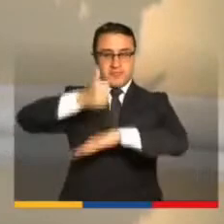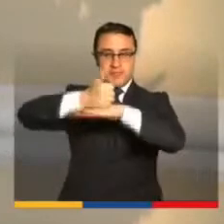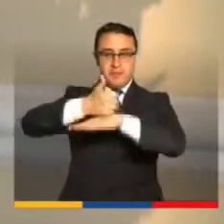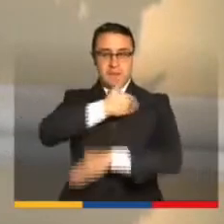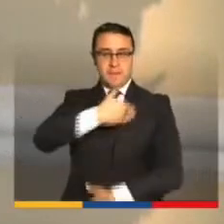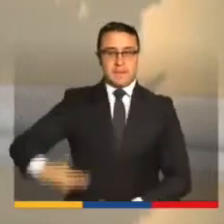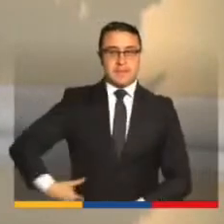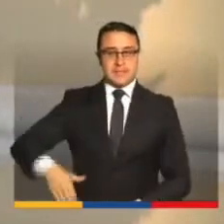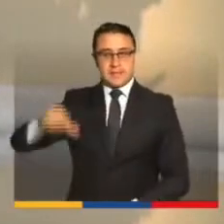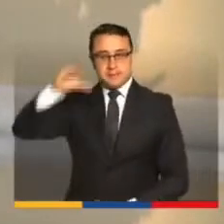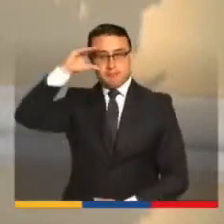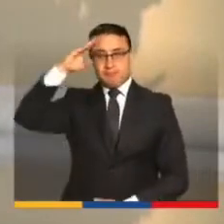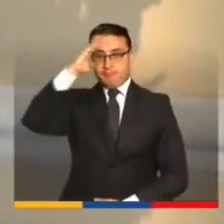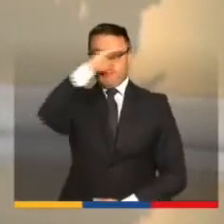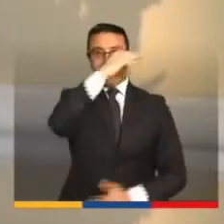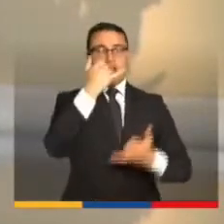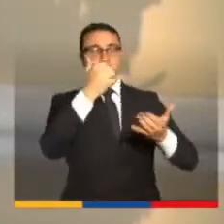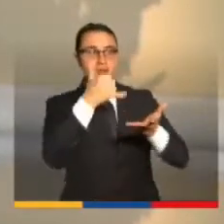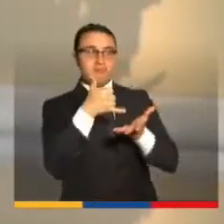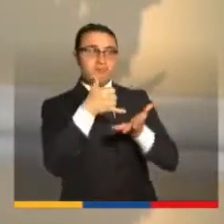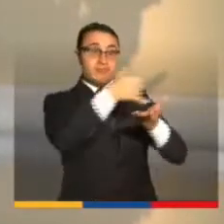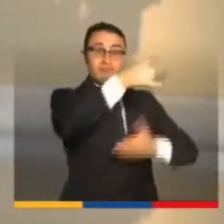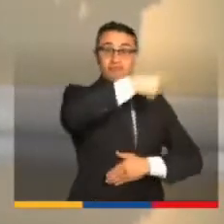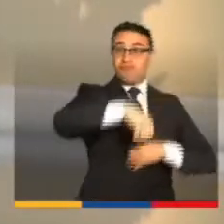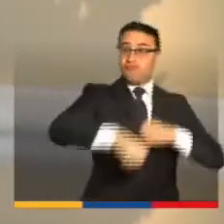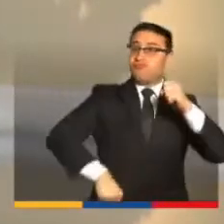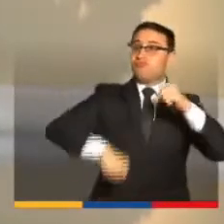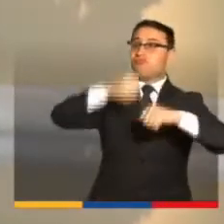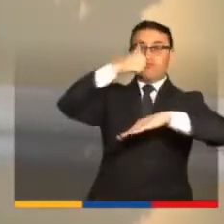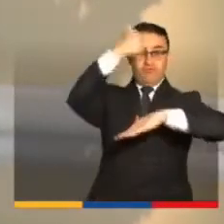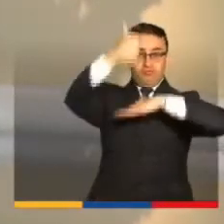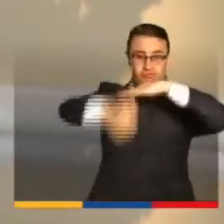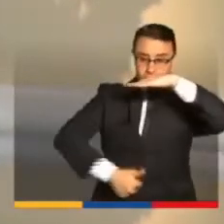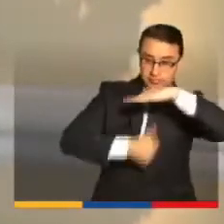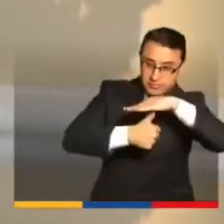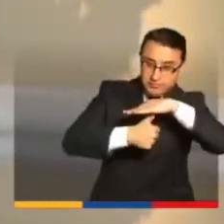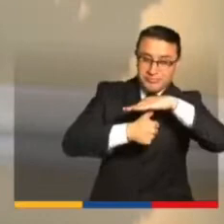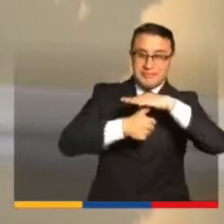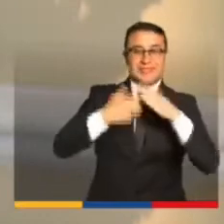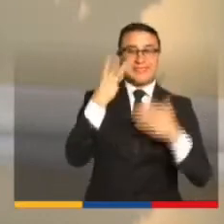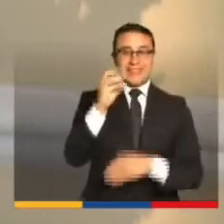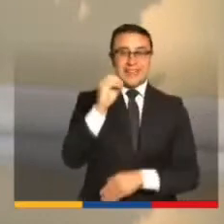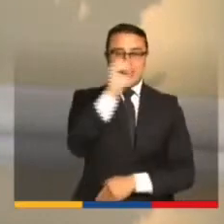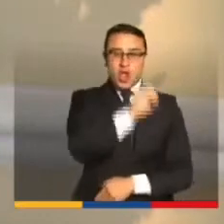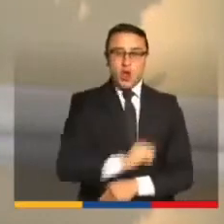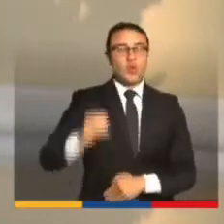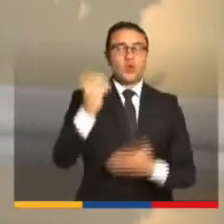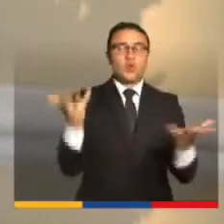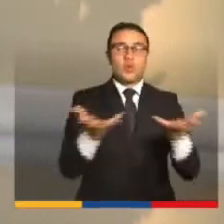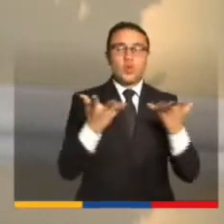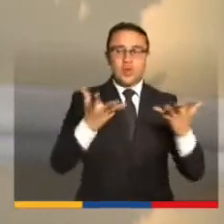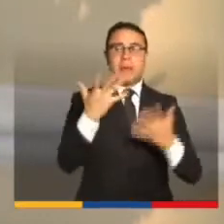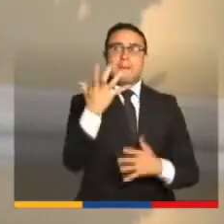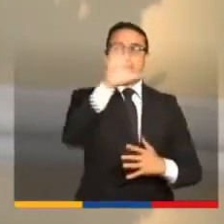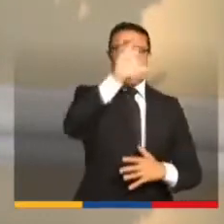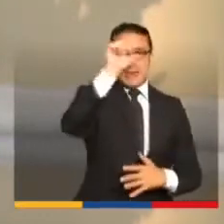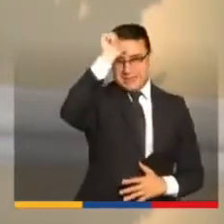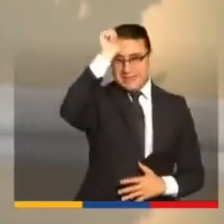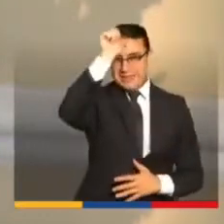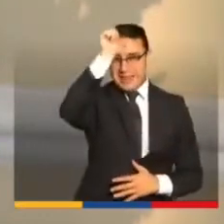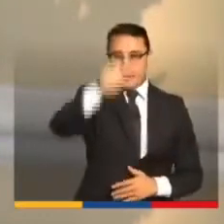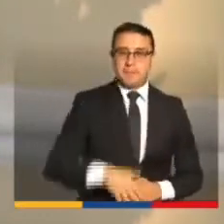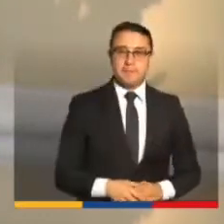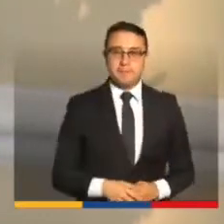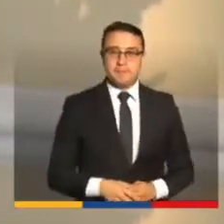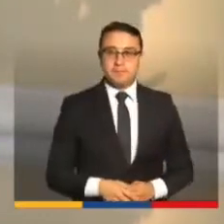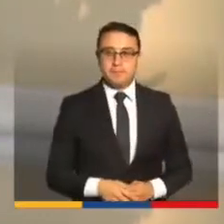Petro, procederá a premiar el subcampeonato mundial logrado el pasado 30 de octubre en Mumbai, India. A cada